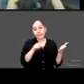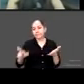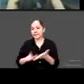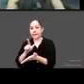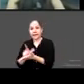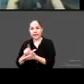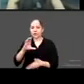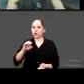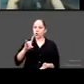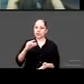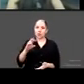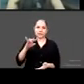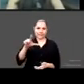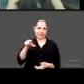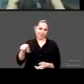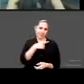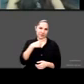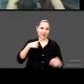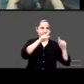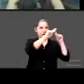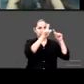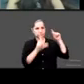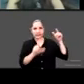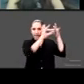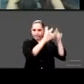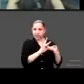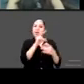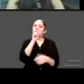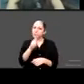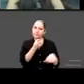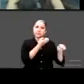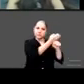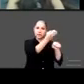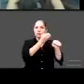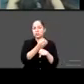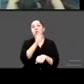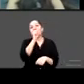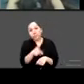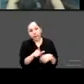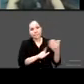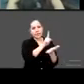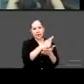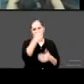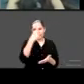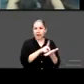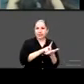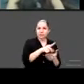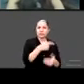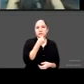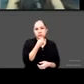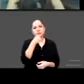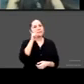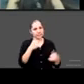de derechos de niñas y adolescentes y en la Ley General de Derechos de Niñas y Adolescentes, pero también en la Ley General de Educación y en la